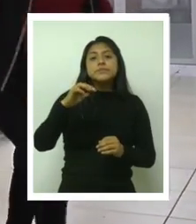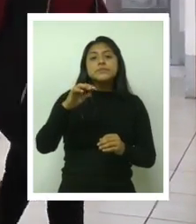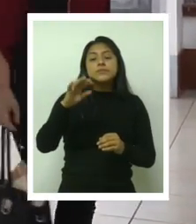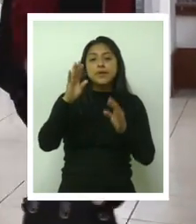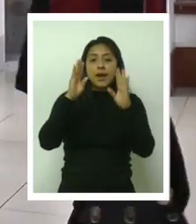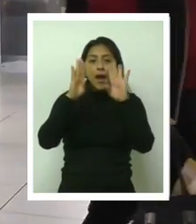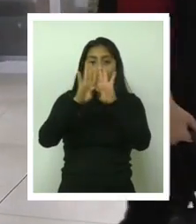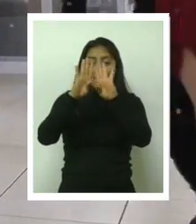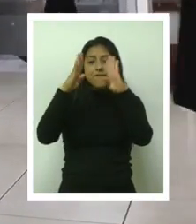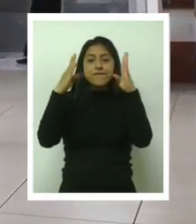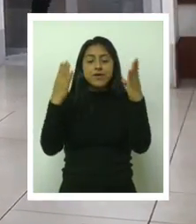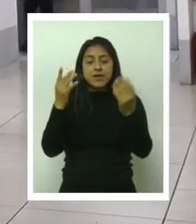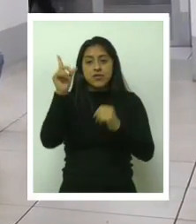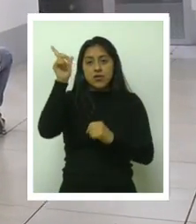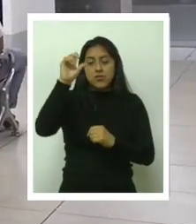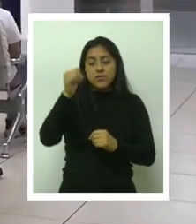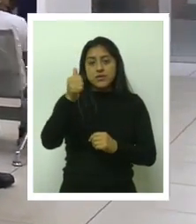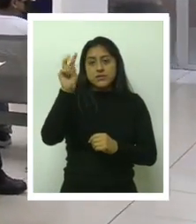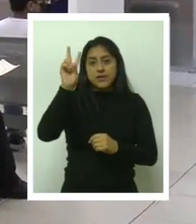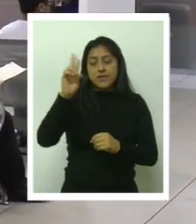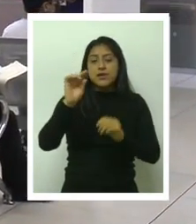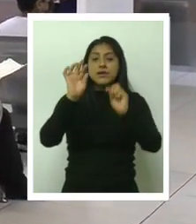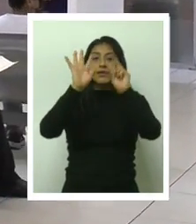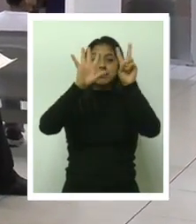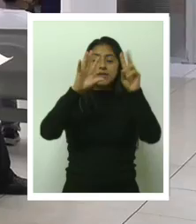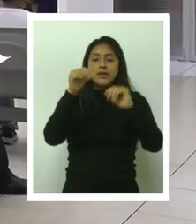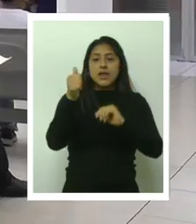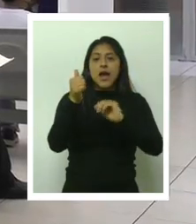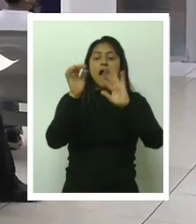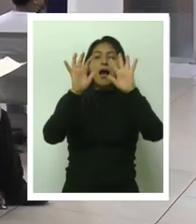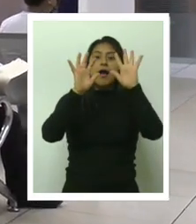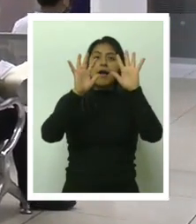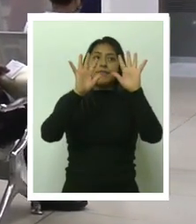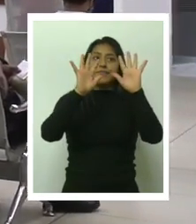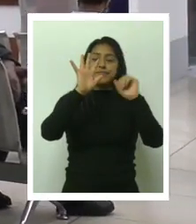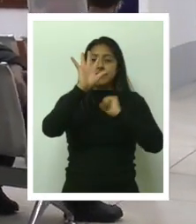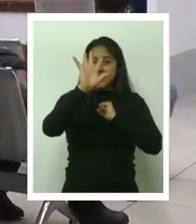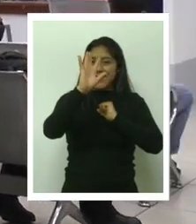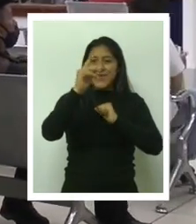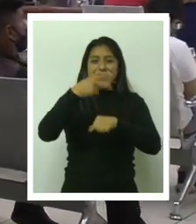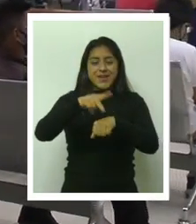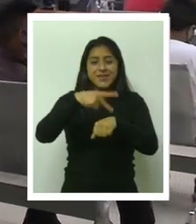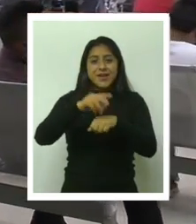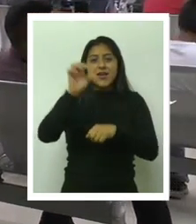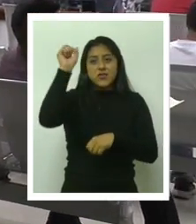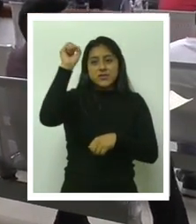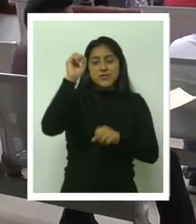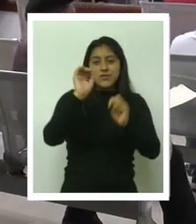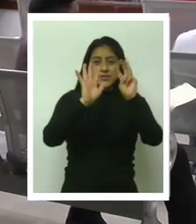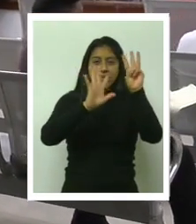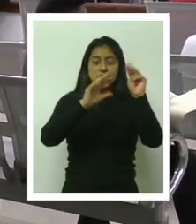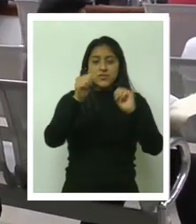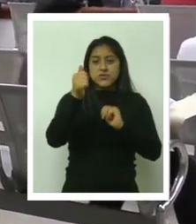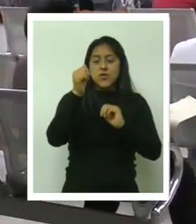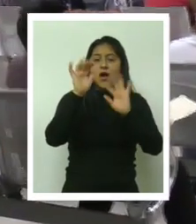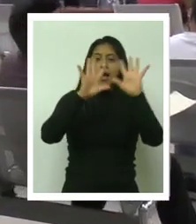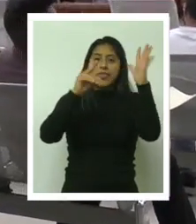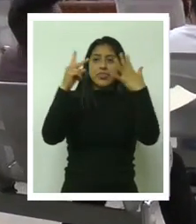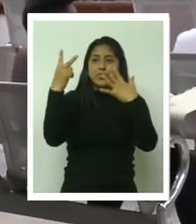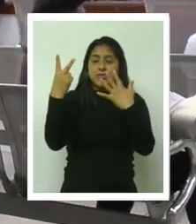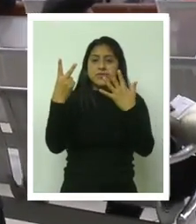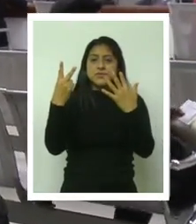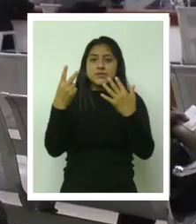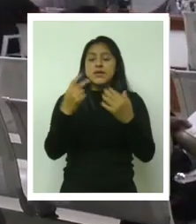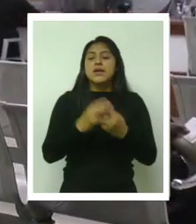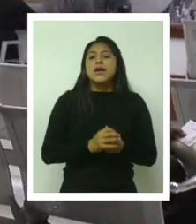RENAP, estará atendiendo de lunes a viernes de 7 de la mañana a 17 horas. Los sábados de 8 a